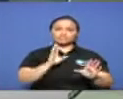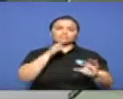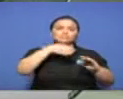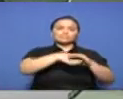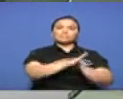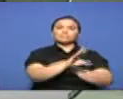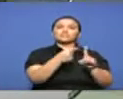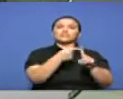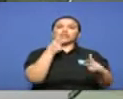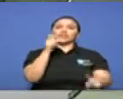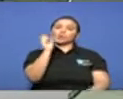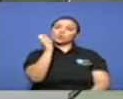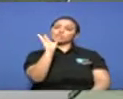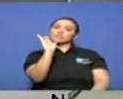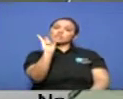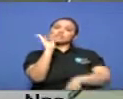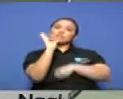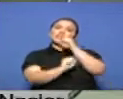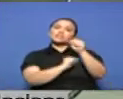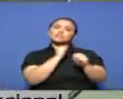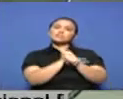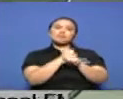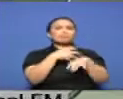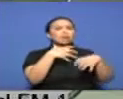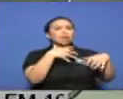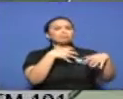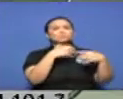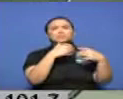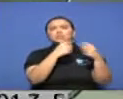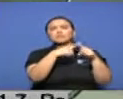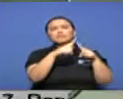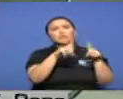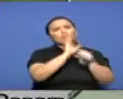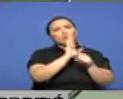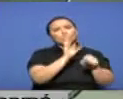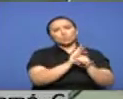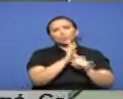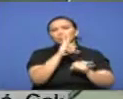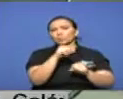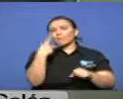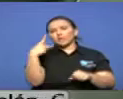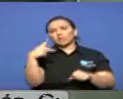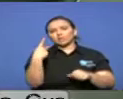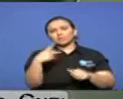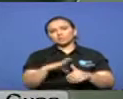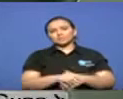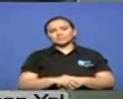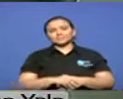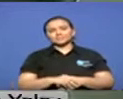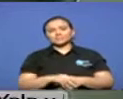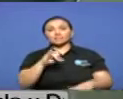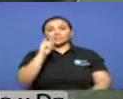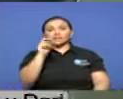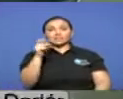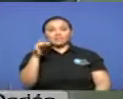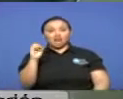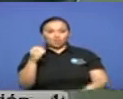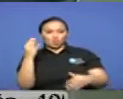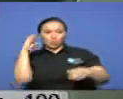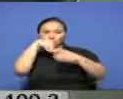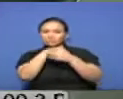de los 16 años en adelante en actividades no peligrosas así que buenas noticias dentro de una nave se va consolidando y justamente esas